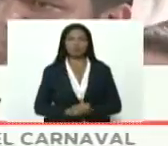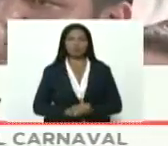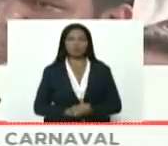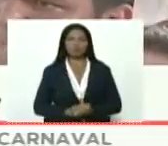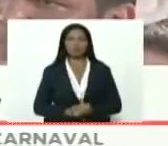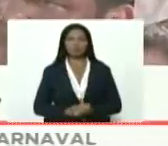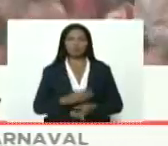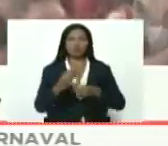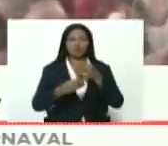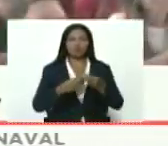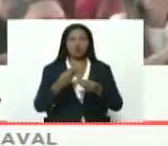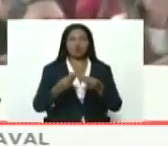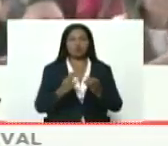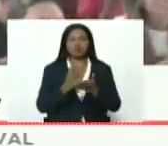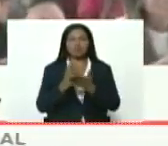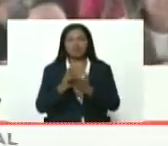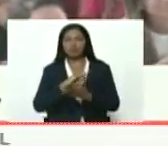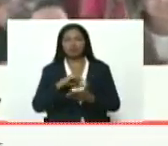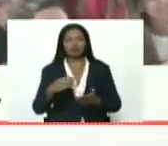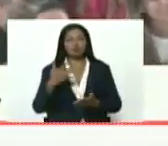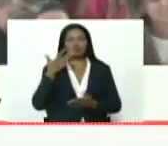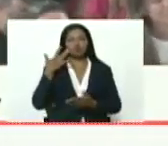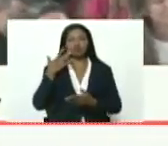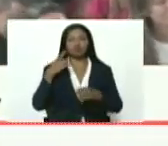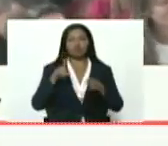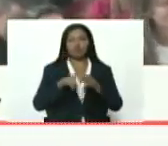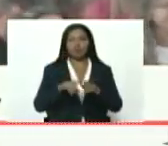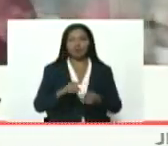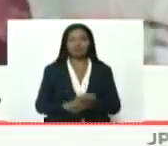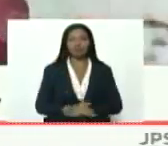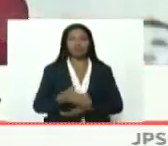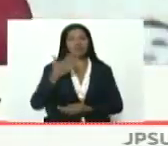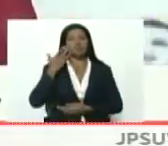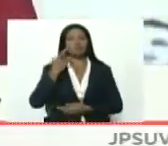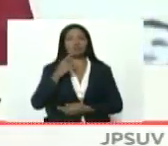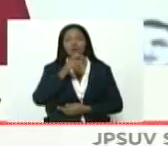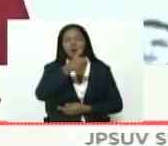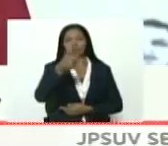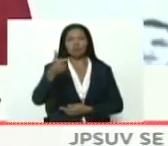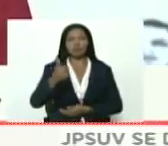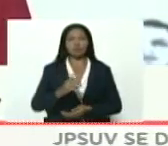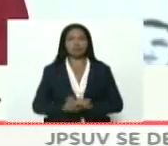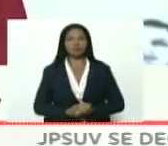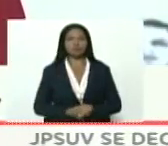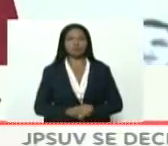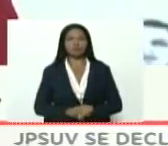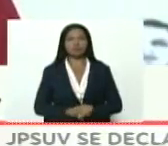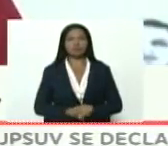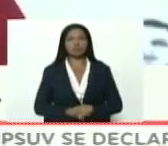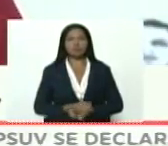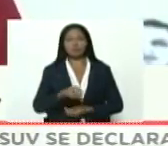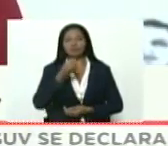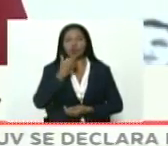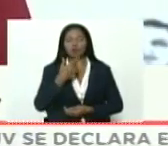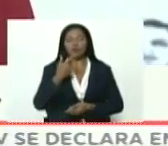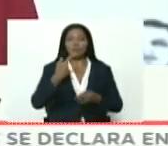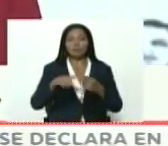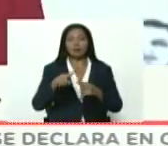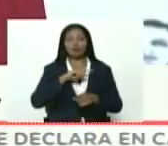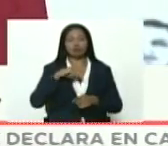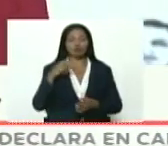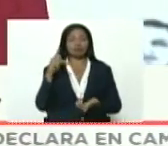como nunca antes estuvimos orgullosos y orgullosas. Bueno, pero estamos en